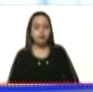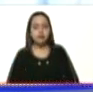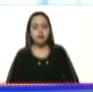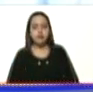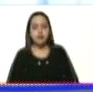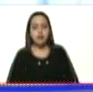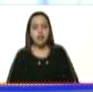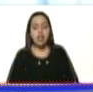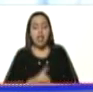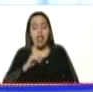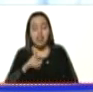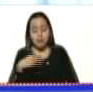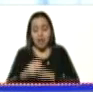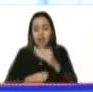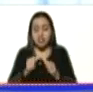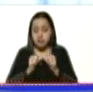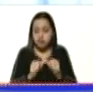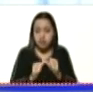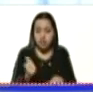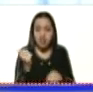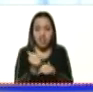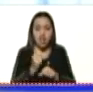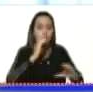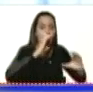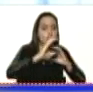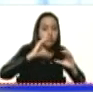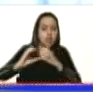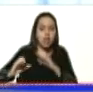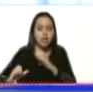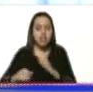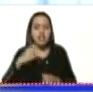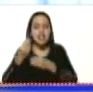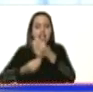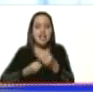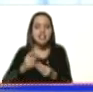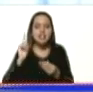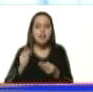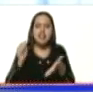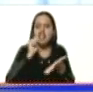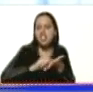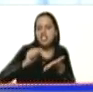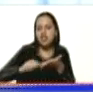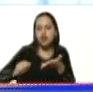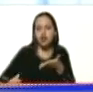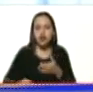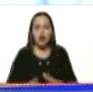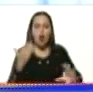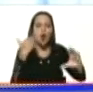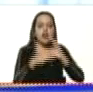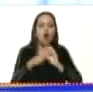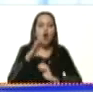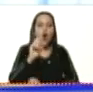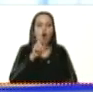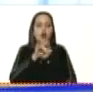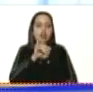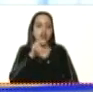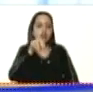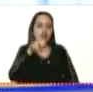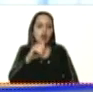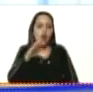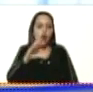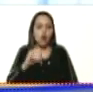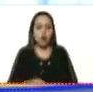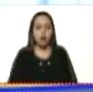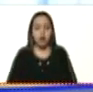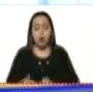destaca como cofundador, director y escritor del Correo del Orinoco. Predica con la palabra y el ejemplo. Ante